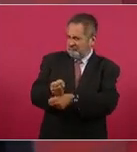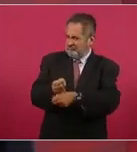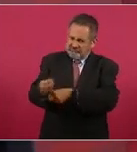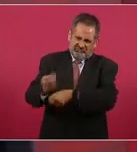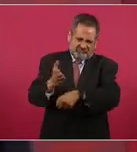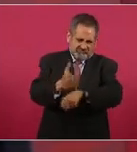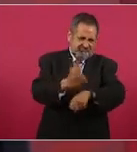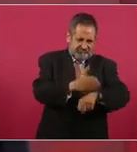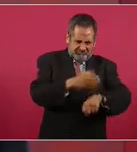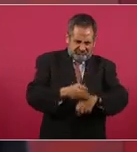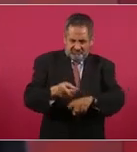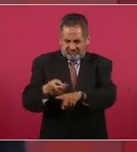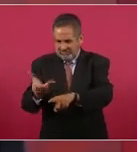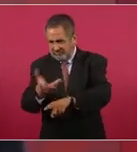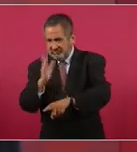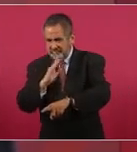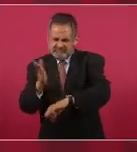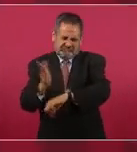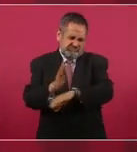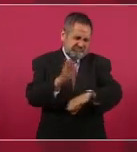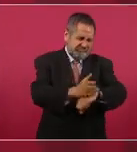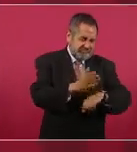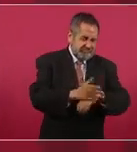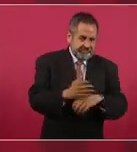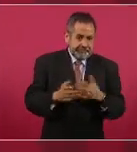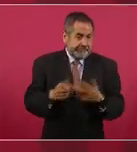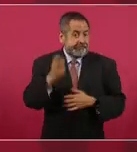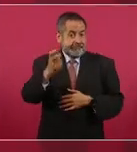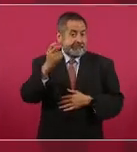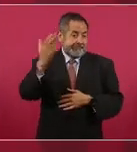fuerza. Eso era lo que